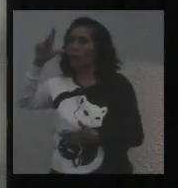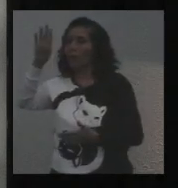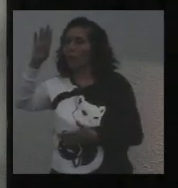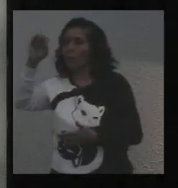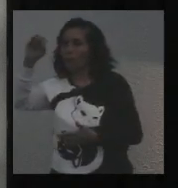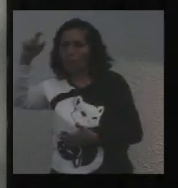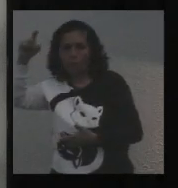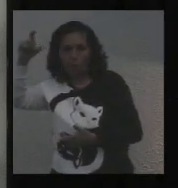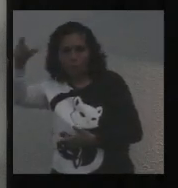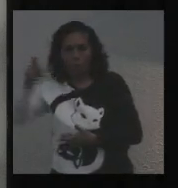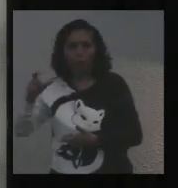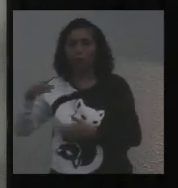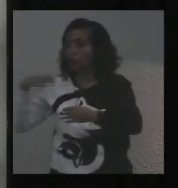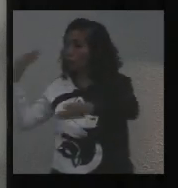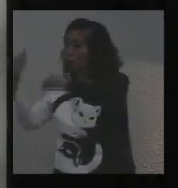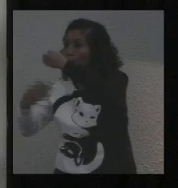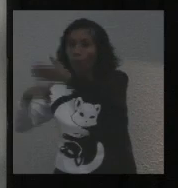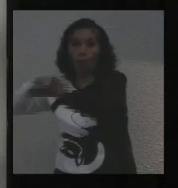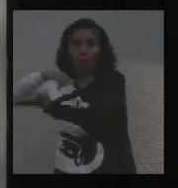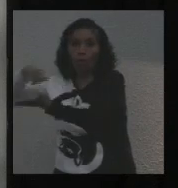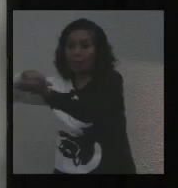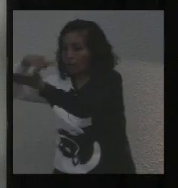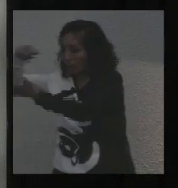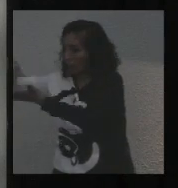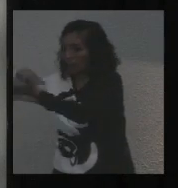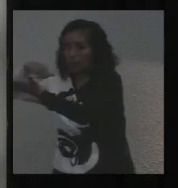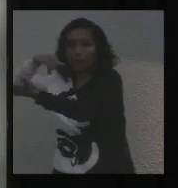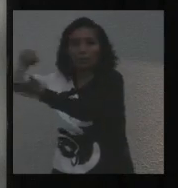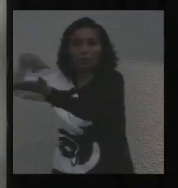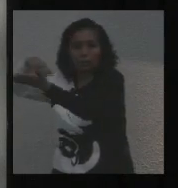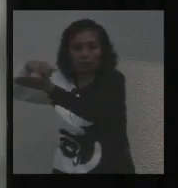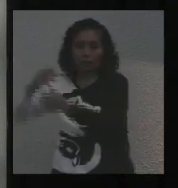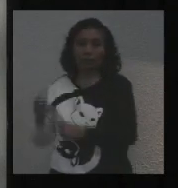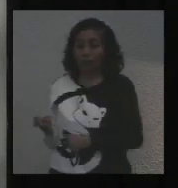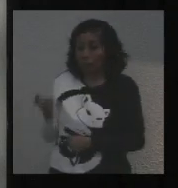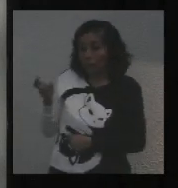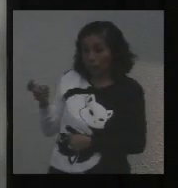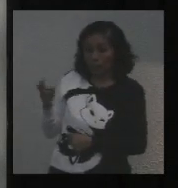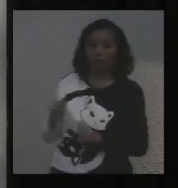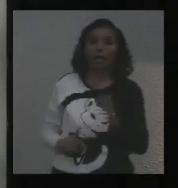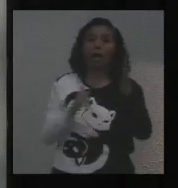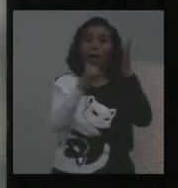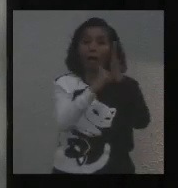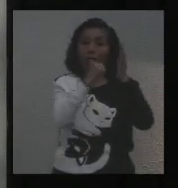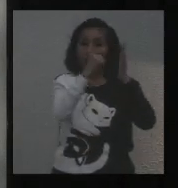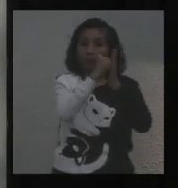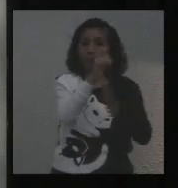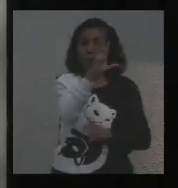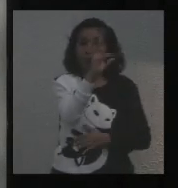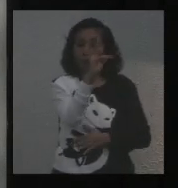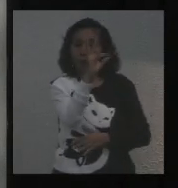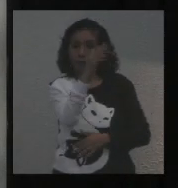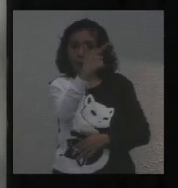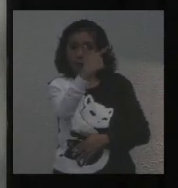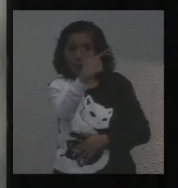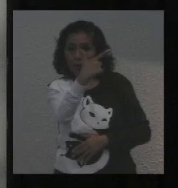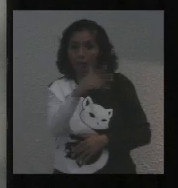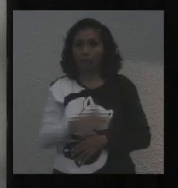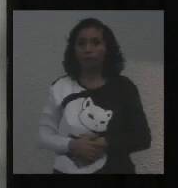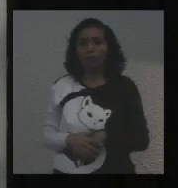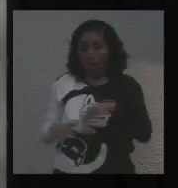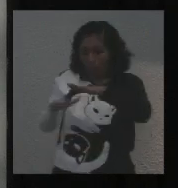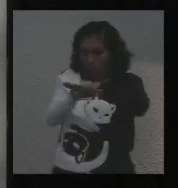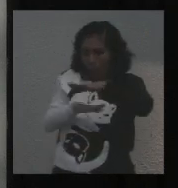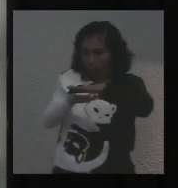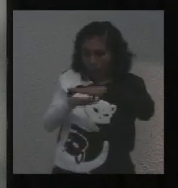islotes, cayos y arrecifes adyacentes a su litoral. Artículo 47. La base de la